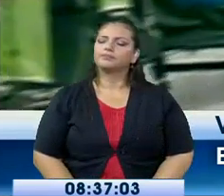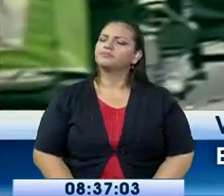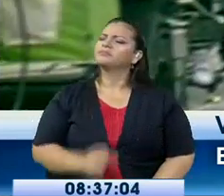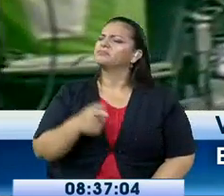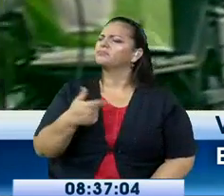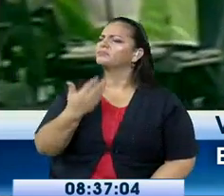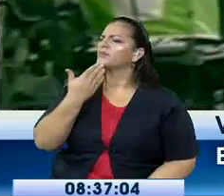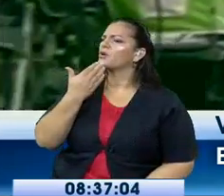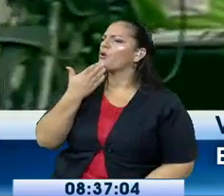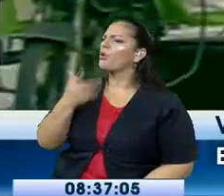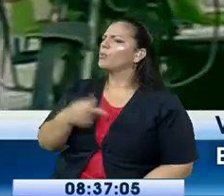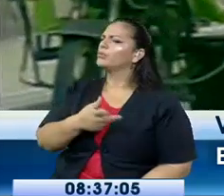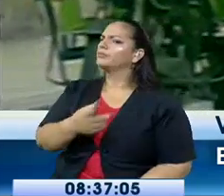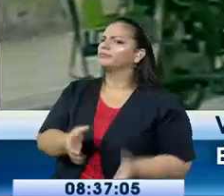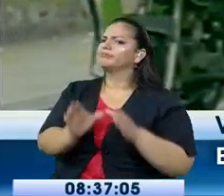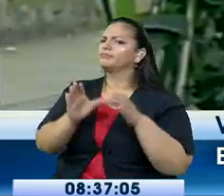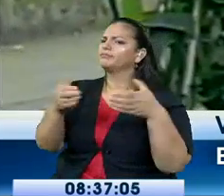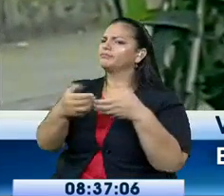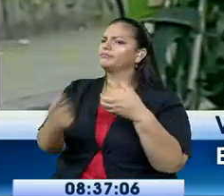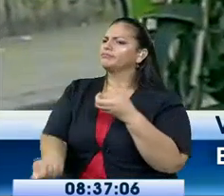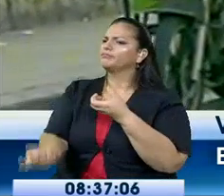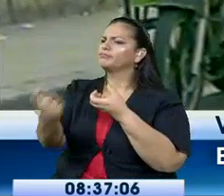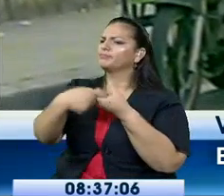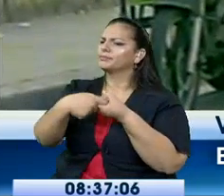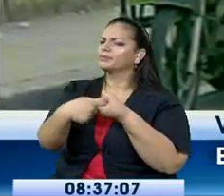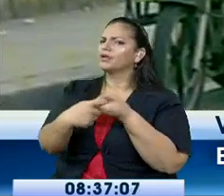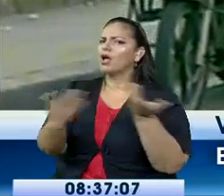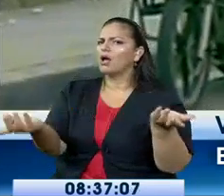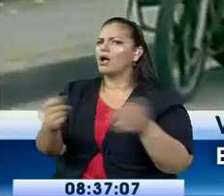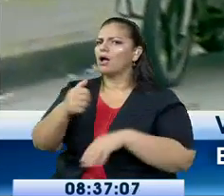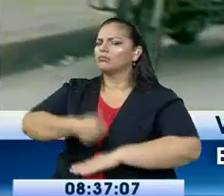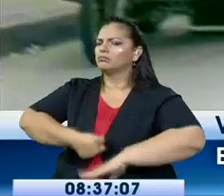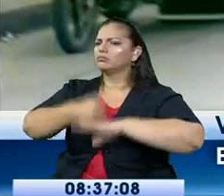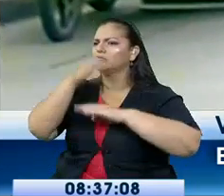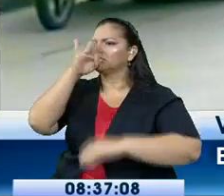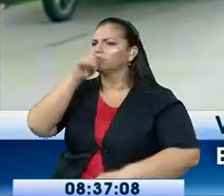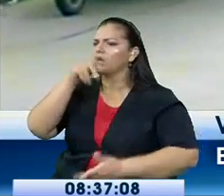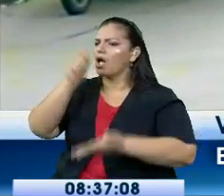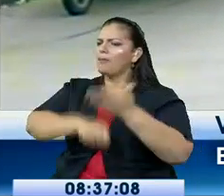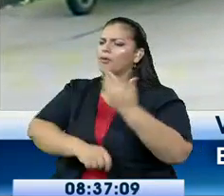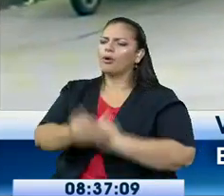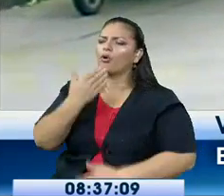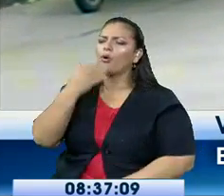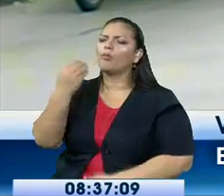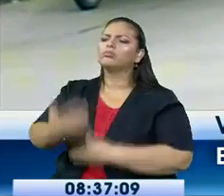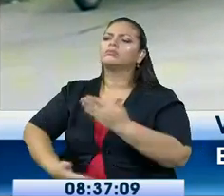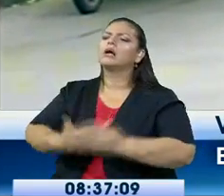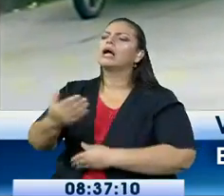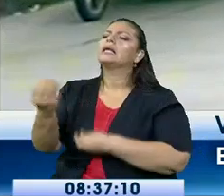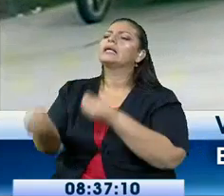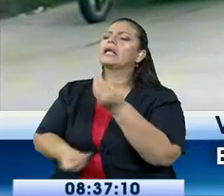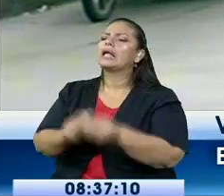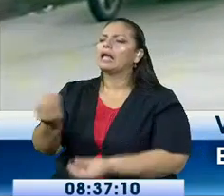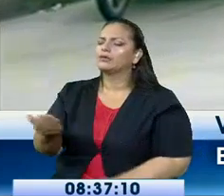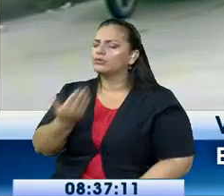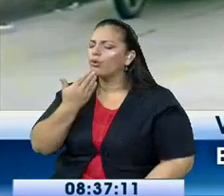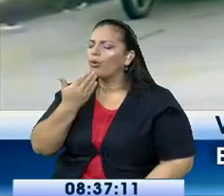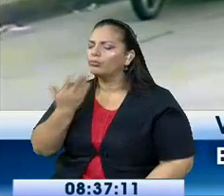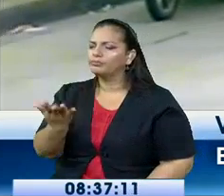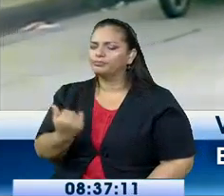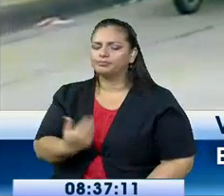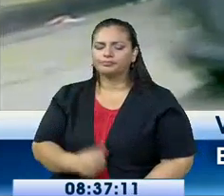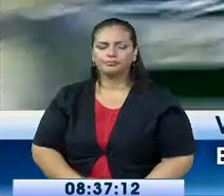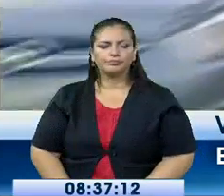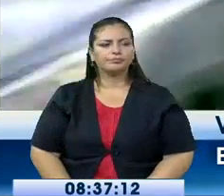¿Qué tipo de trámites debe hacer el propietario de su tricimoto para que pueda ser legalizada? Bueno, ya todas las